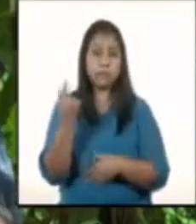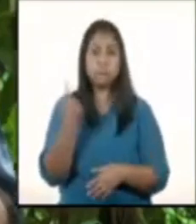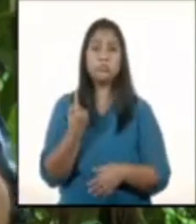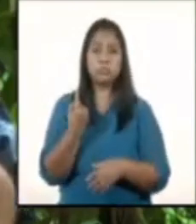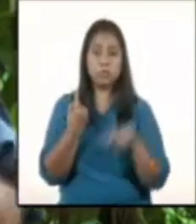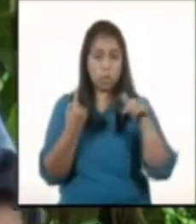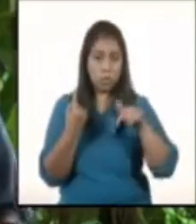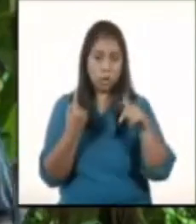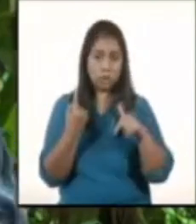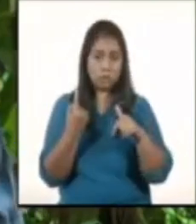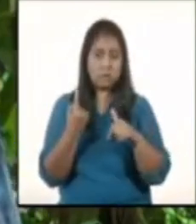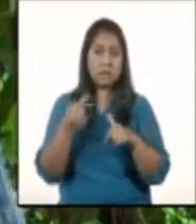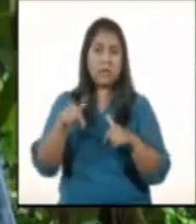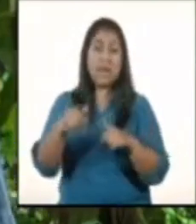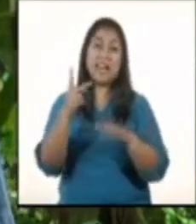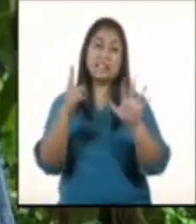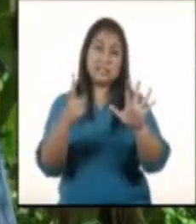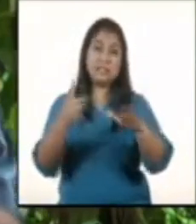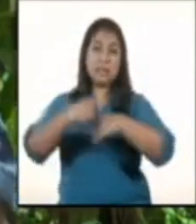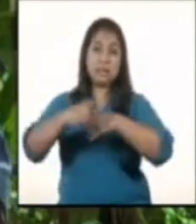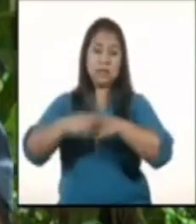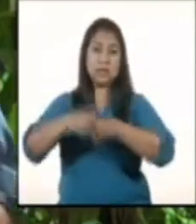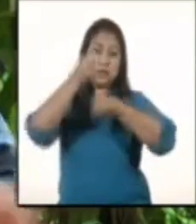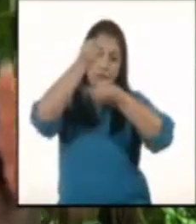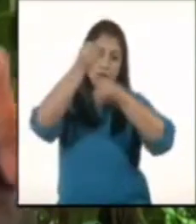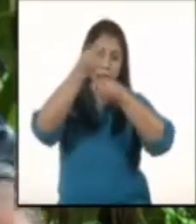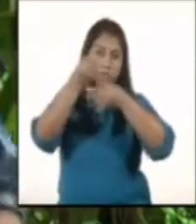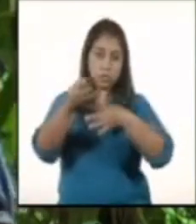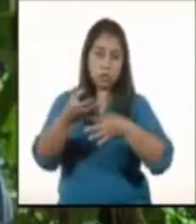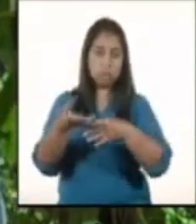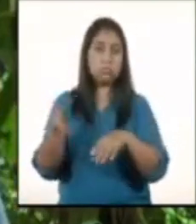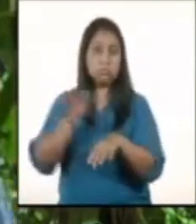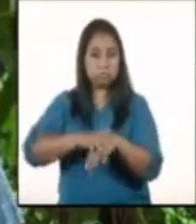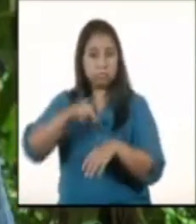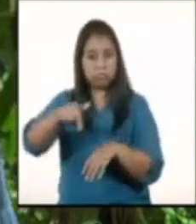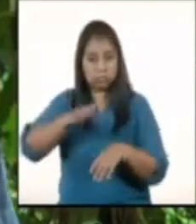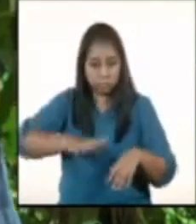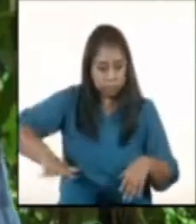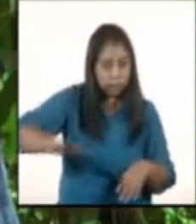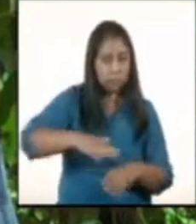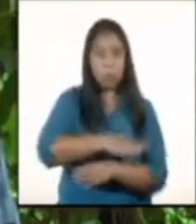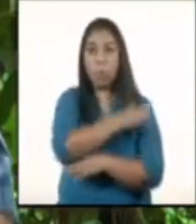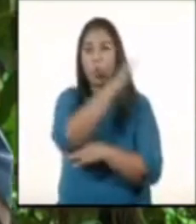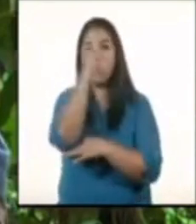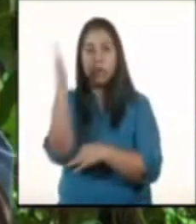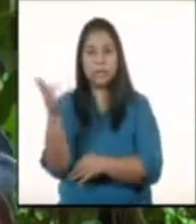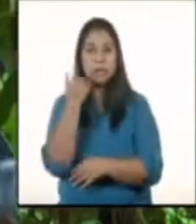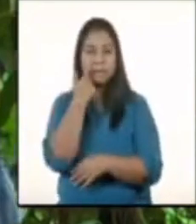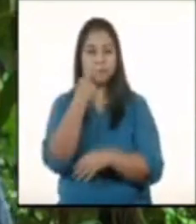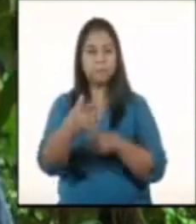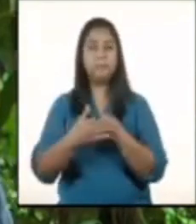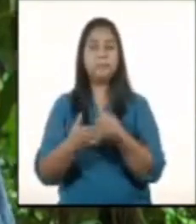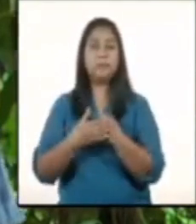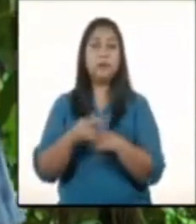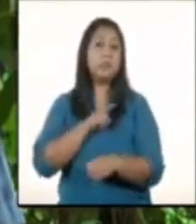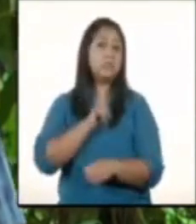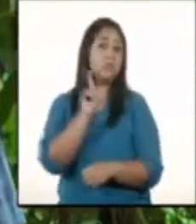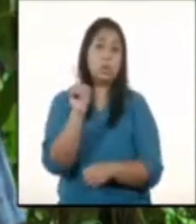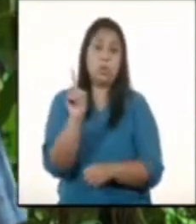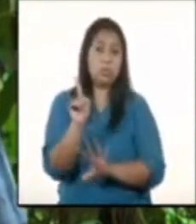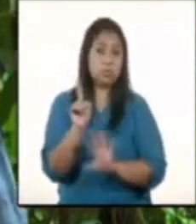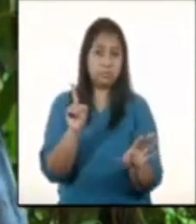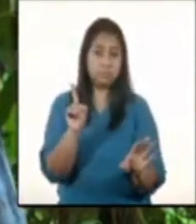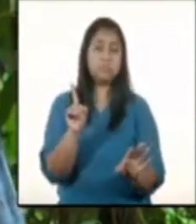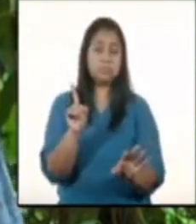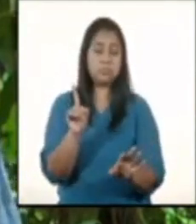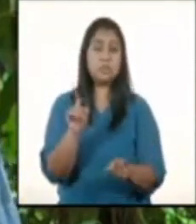que hasta las 6 de la tarde daremos el informe de lo que va consolidado de todo el día, pero solo llevamos un caso de las